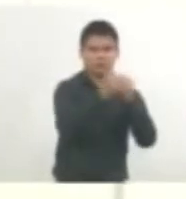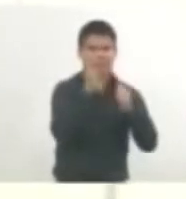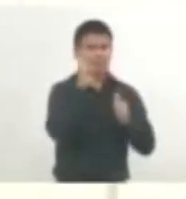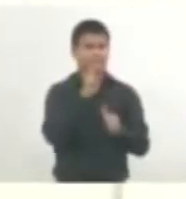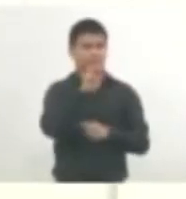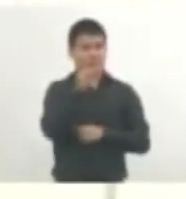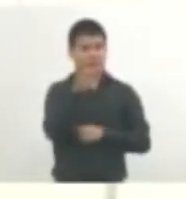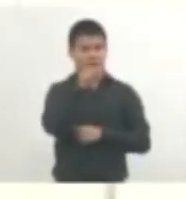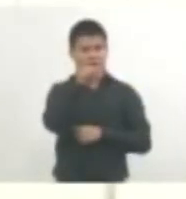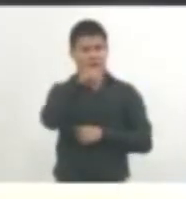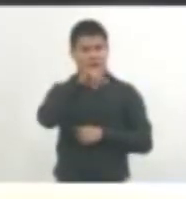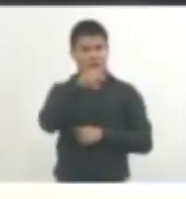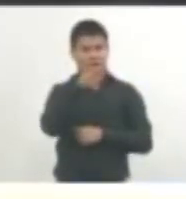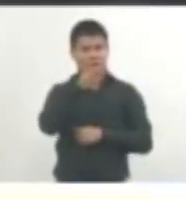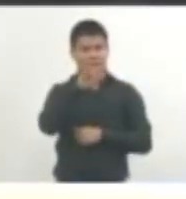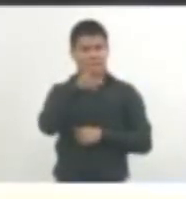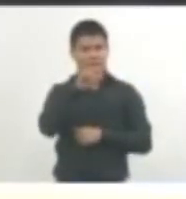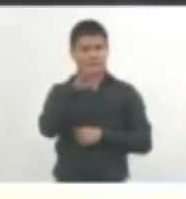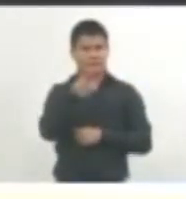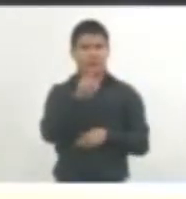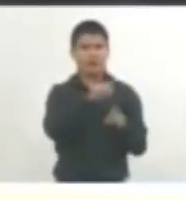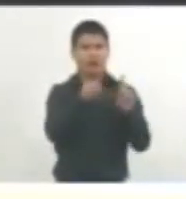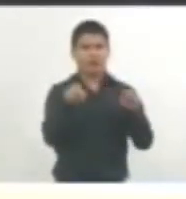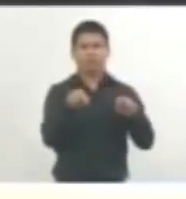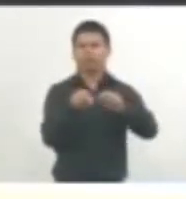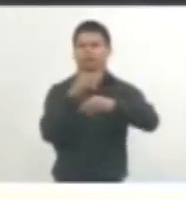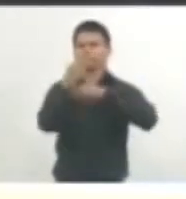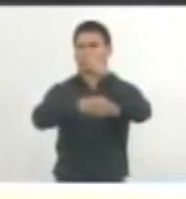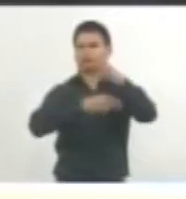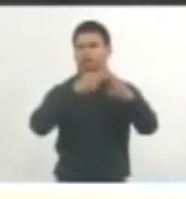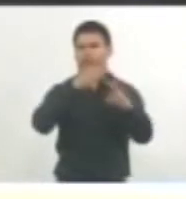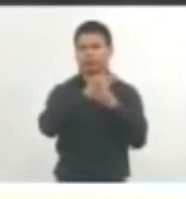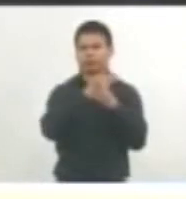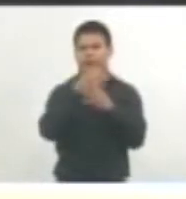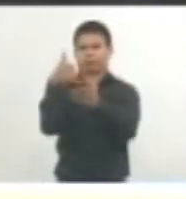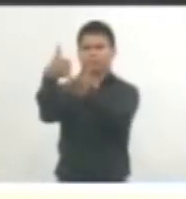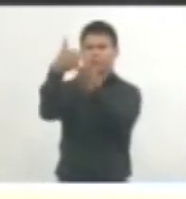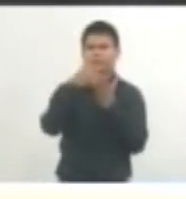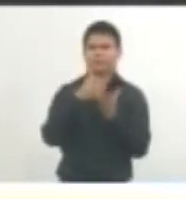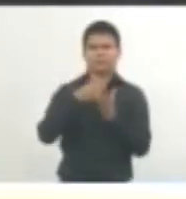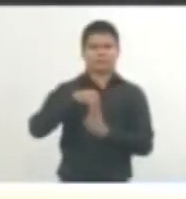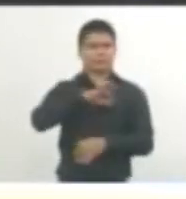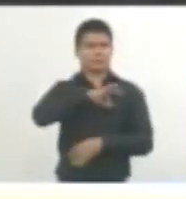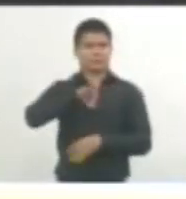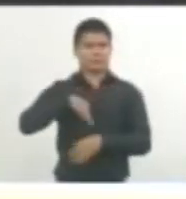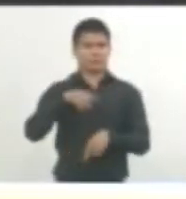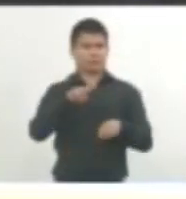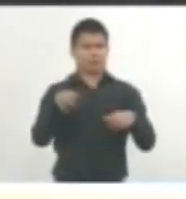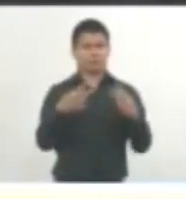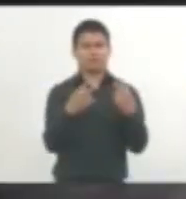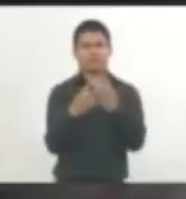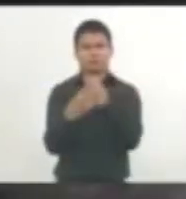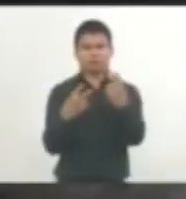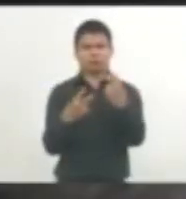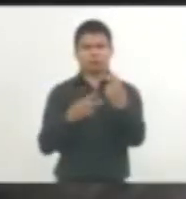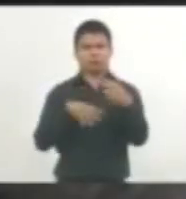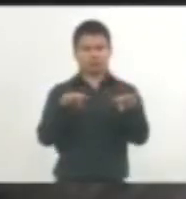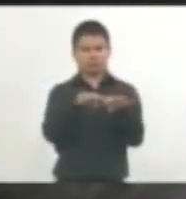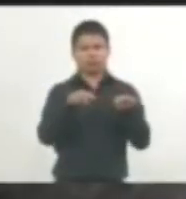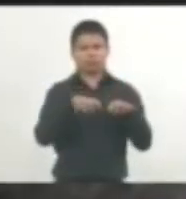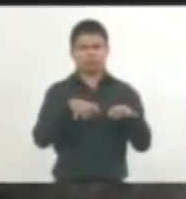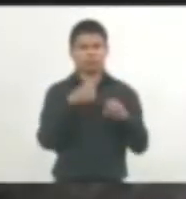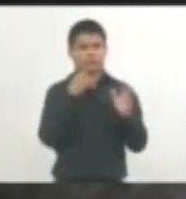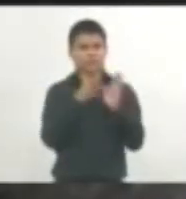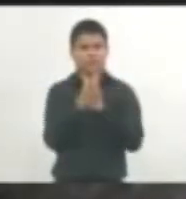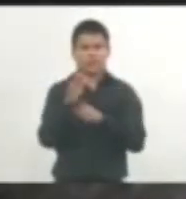su asistente Tony Grande, campeones de Europa y del mundo con el Real Madrid y España, ofrecieron una conferencia sobre el método y